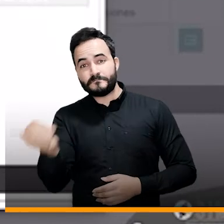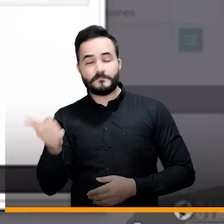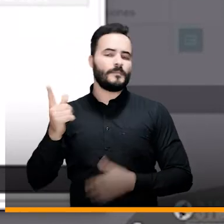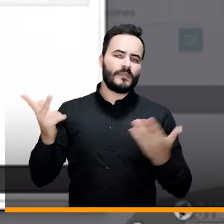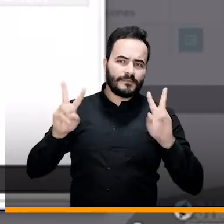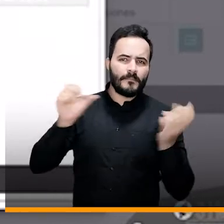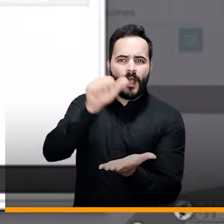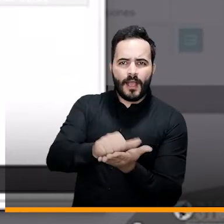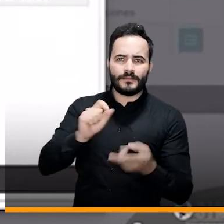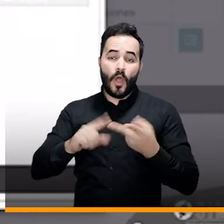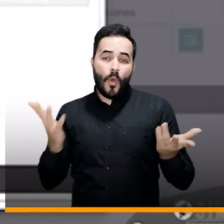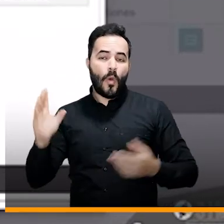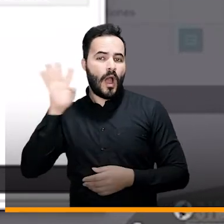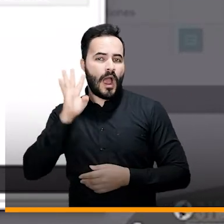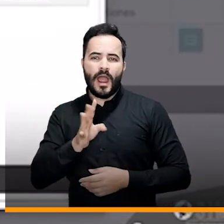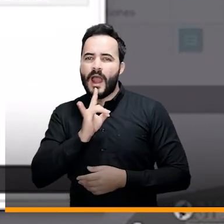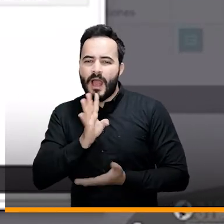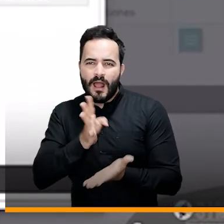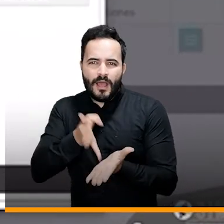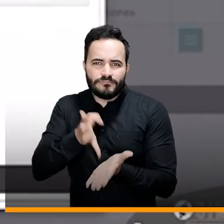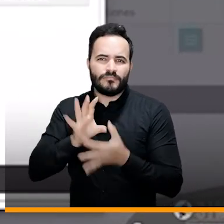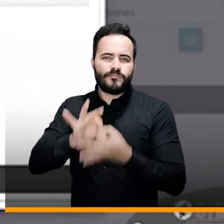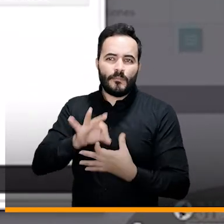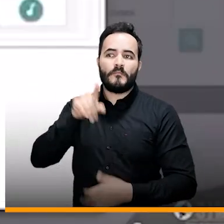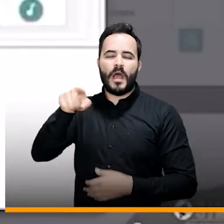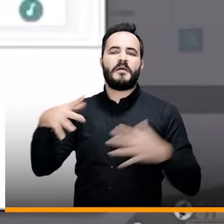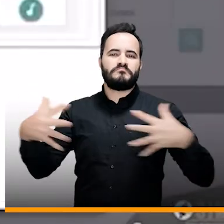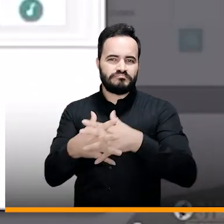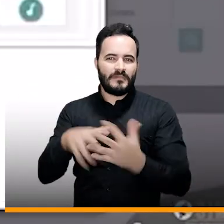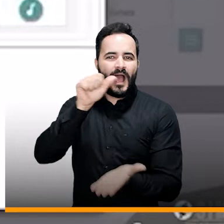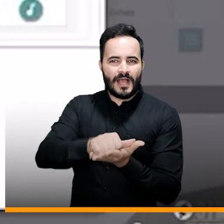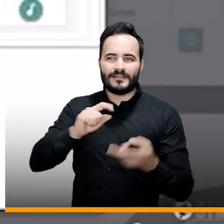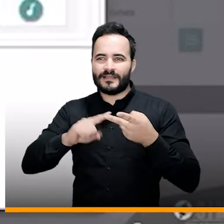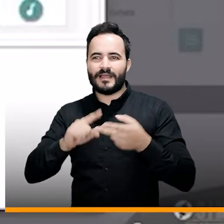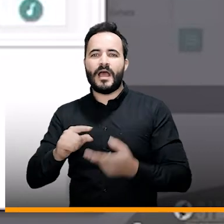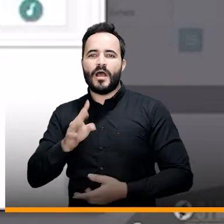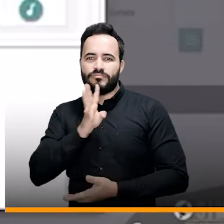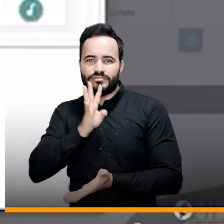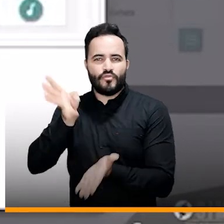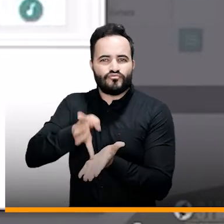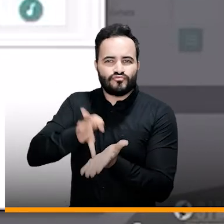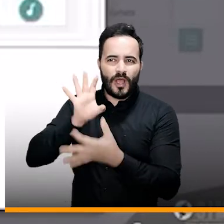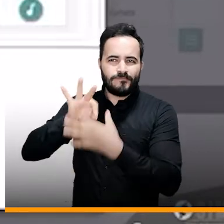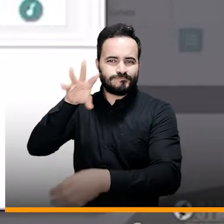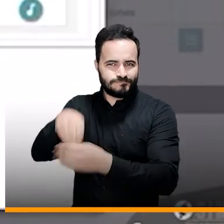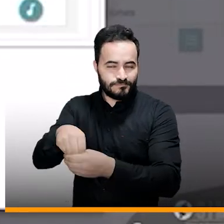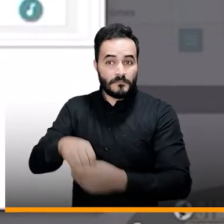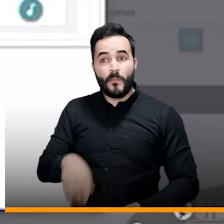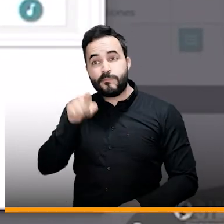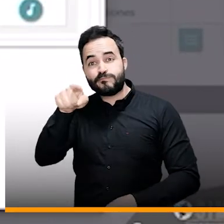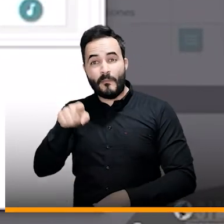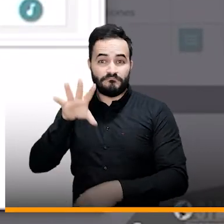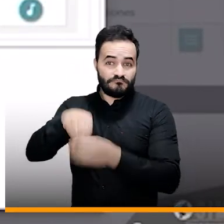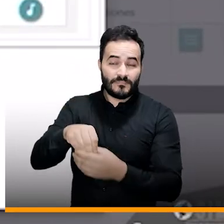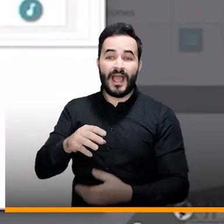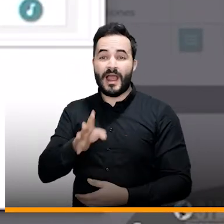la siguiente pestaña, opción Actas y Audios, se accede a la consulta del acta escrita de la sesión y el audio correspondiente a la misma.